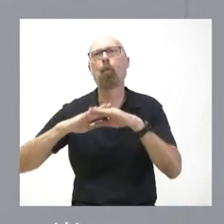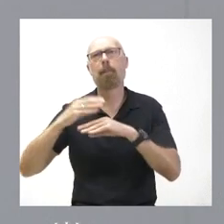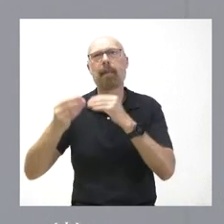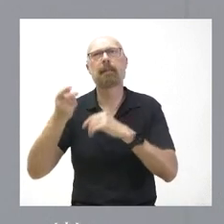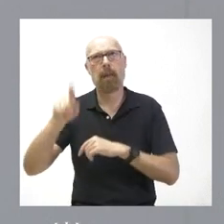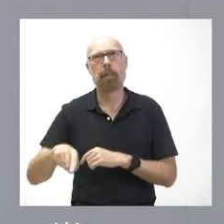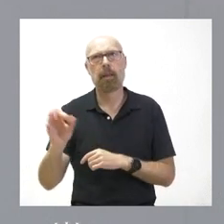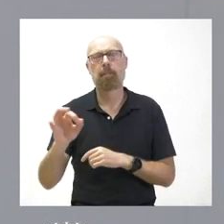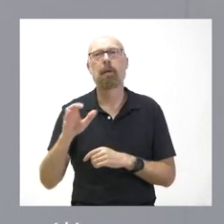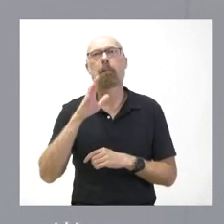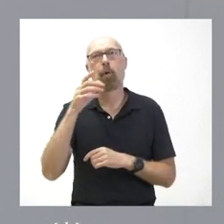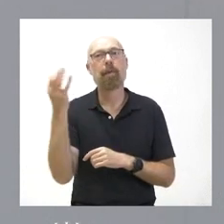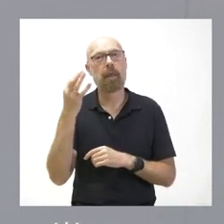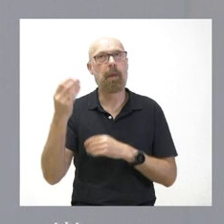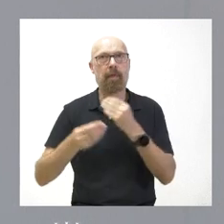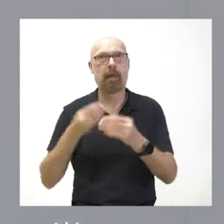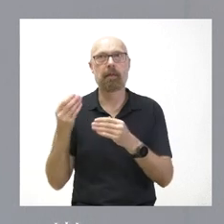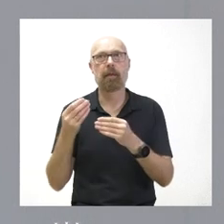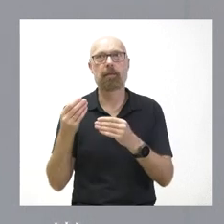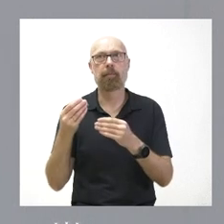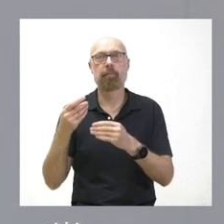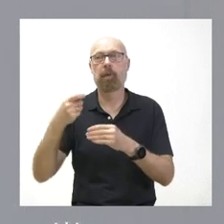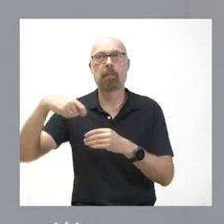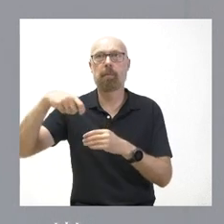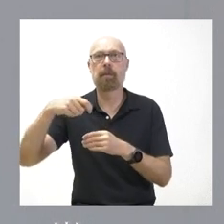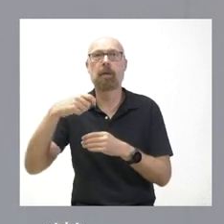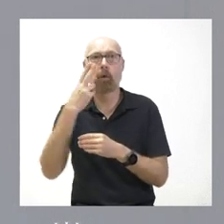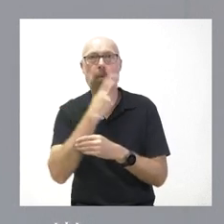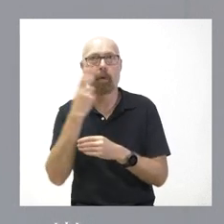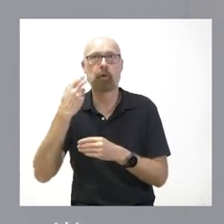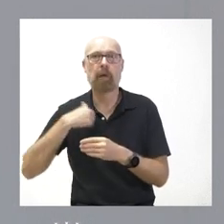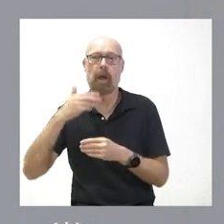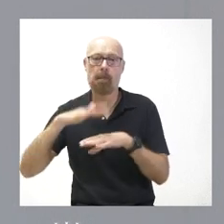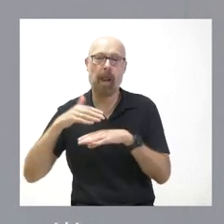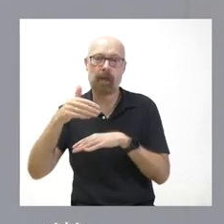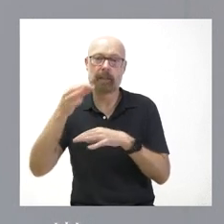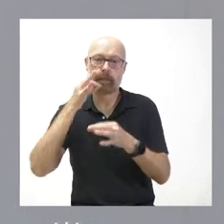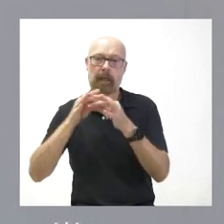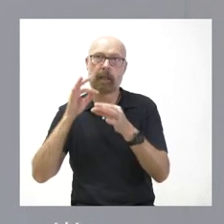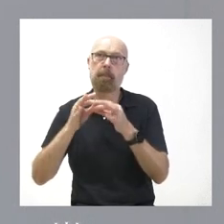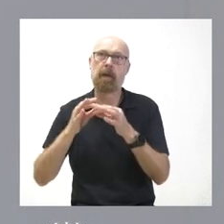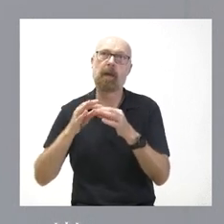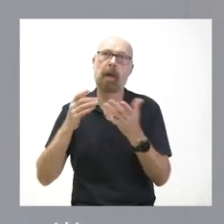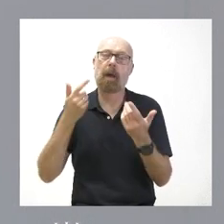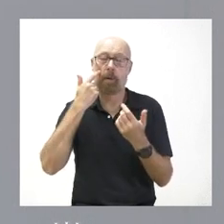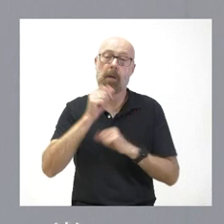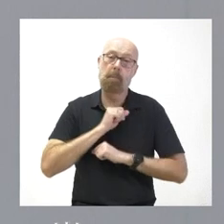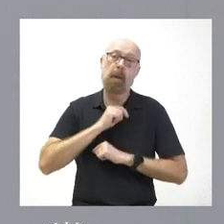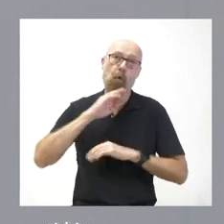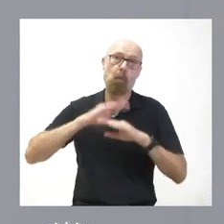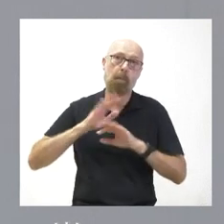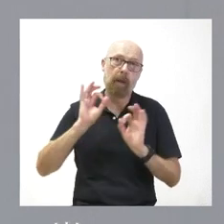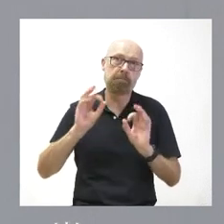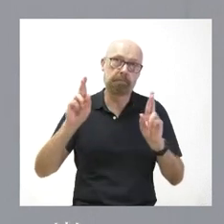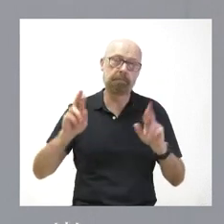recuerdo aquí de que tiene que celebrarse tiene que hacerse y que el presidente lo prometido en este mes de septiembre y esperemos que esto sí al menos lo cumpla